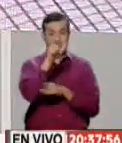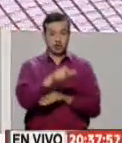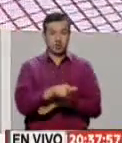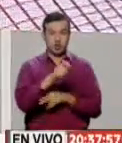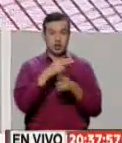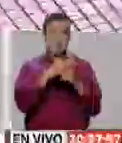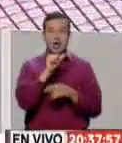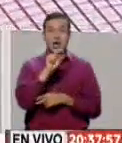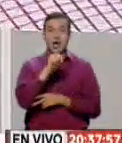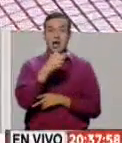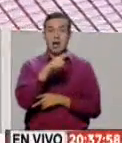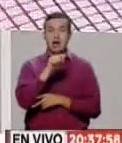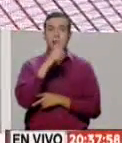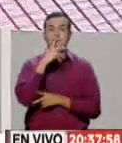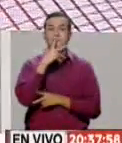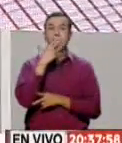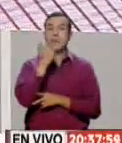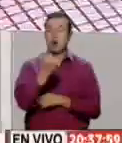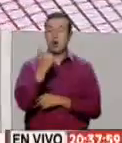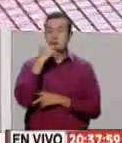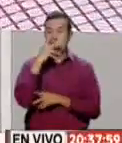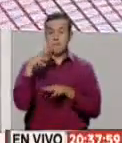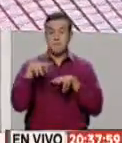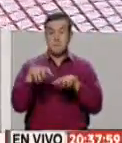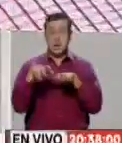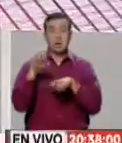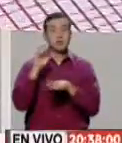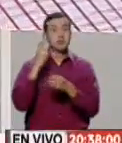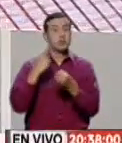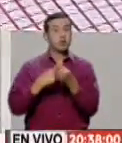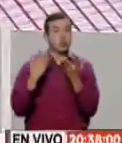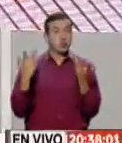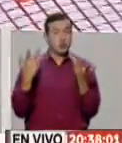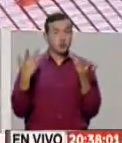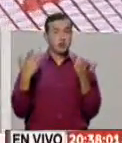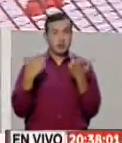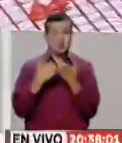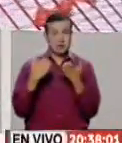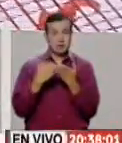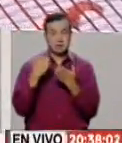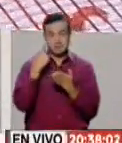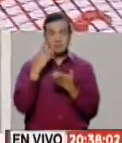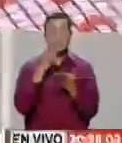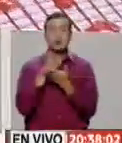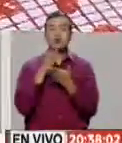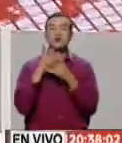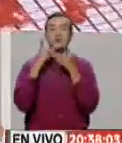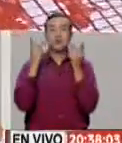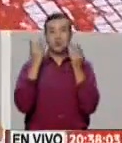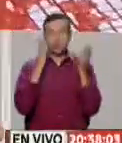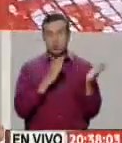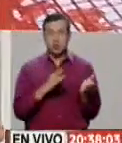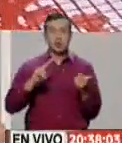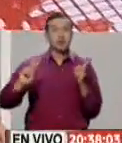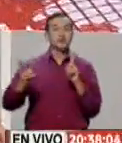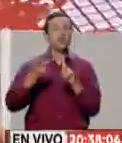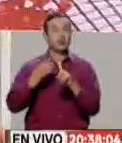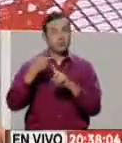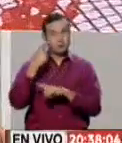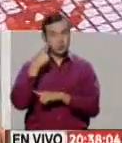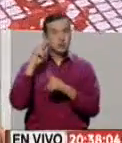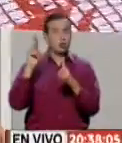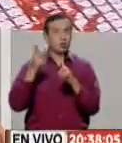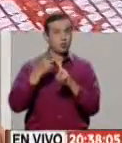se consagró como el mejor panadero de la capital. El equipo de producción de la unidad digital de los medios públicos prepara ya una segunda